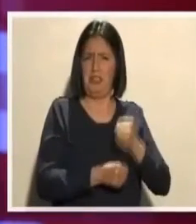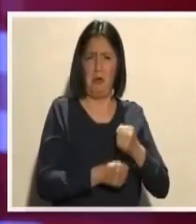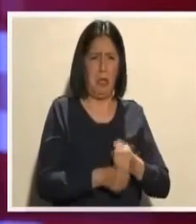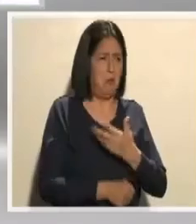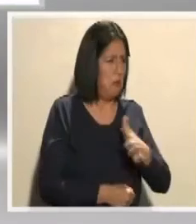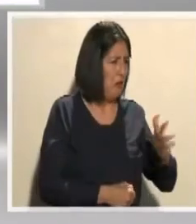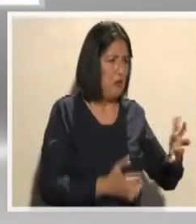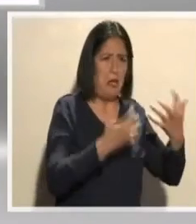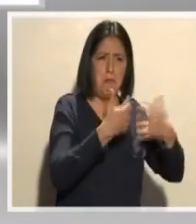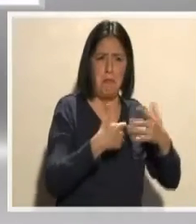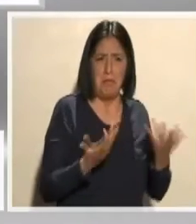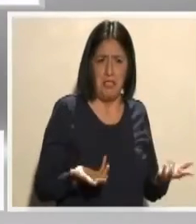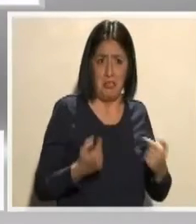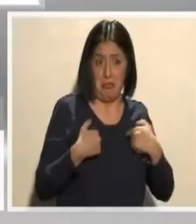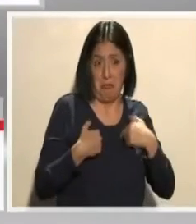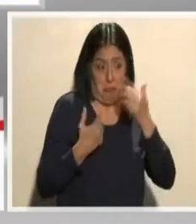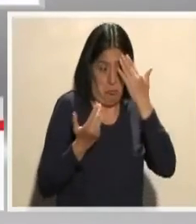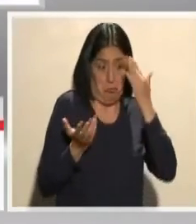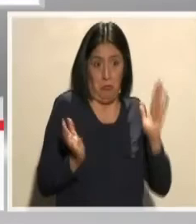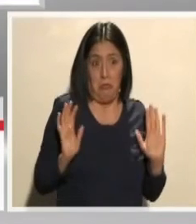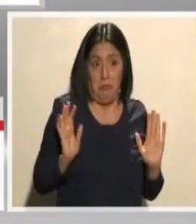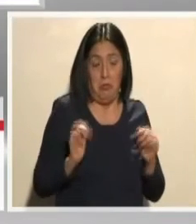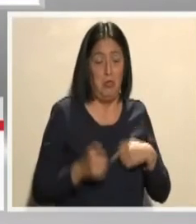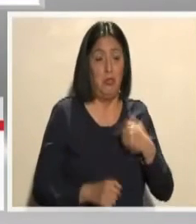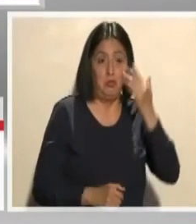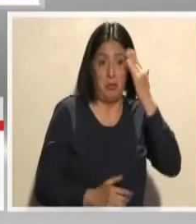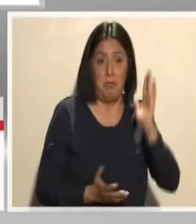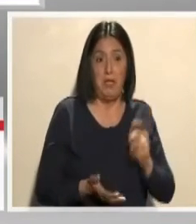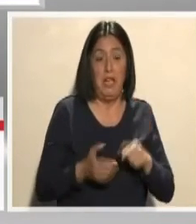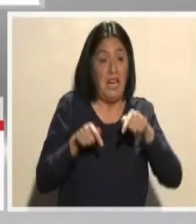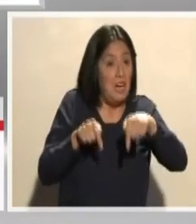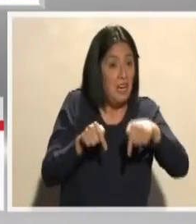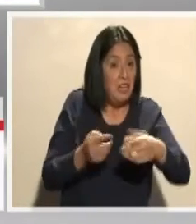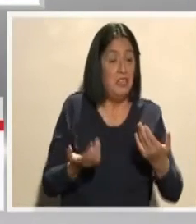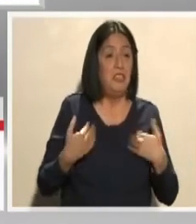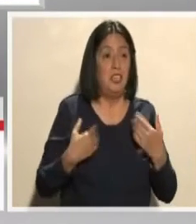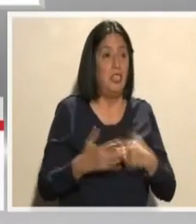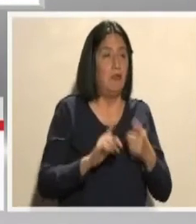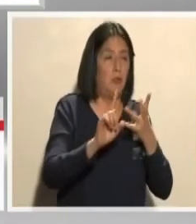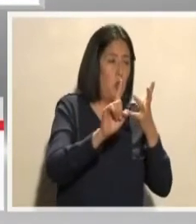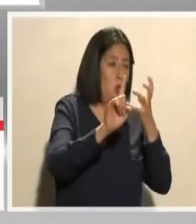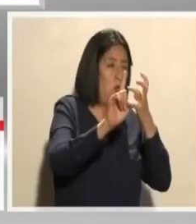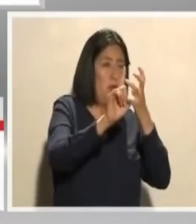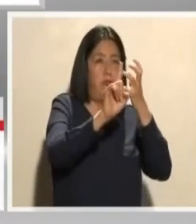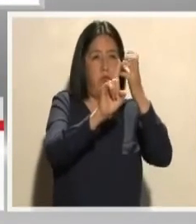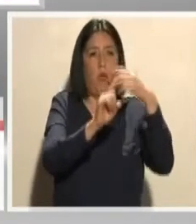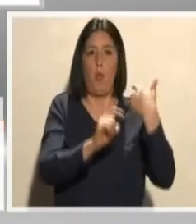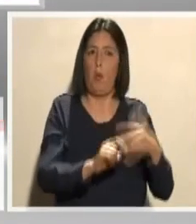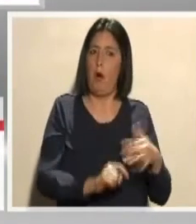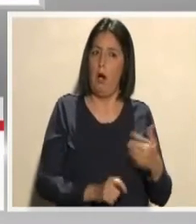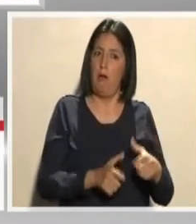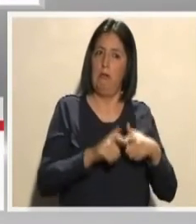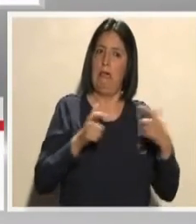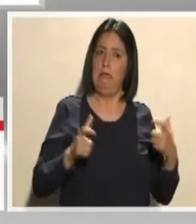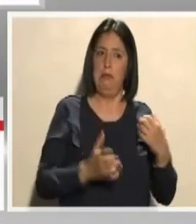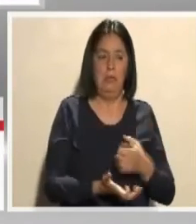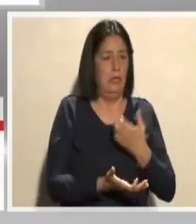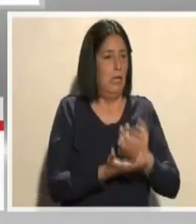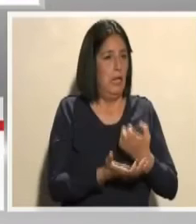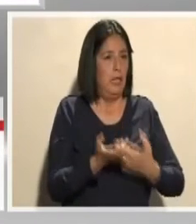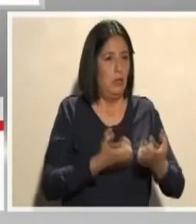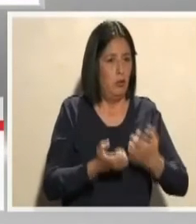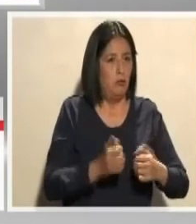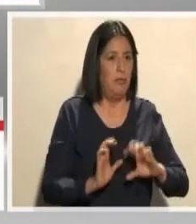ninguna empresa que yo sepa. Aquí tenemos unos retos inmensos en la economía